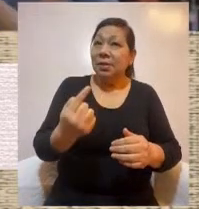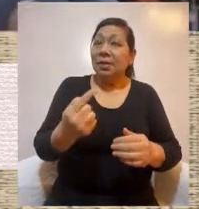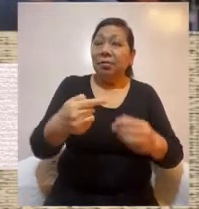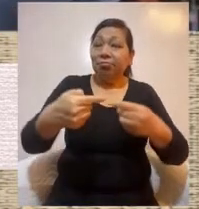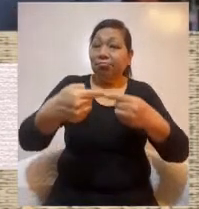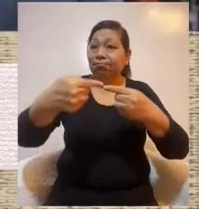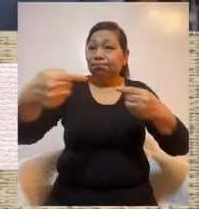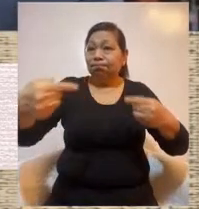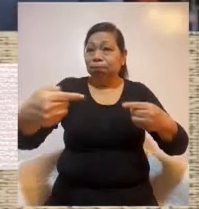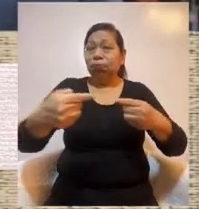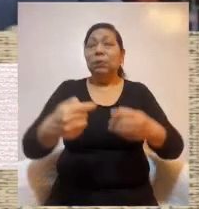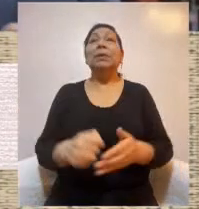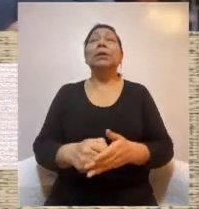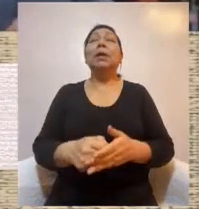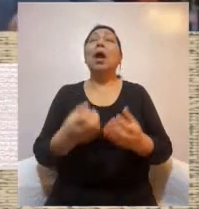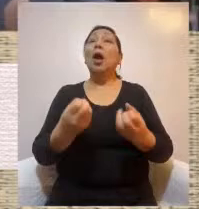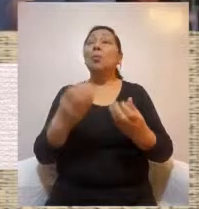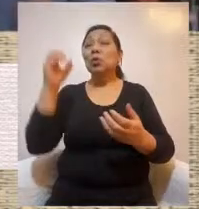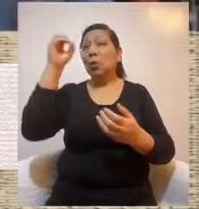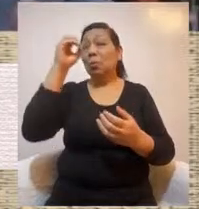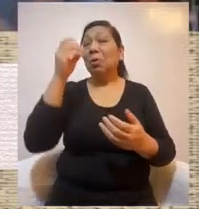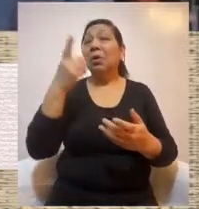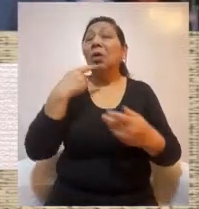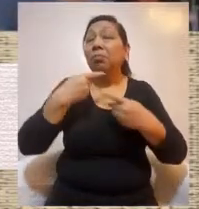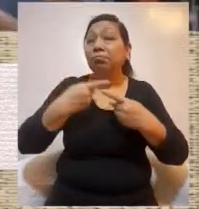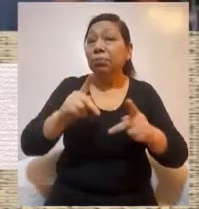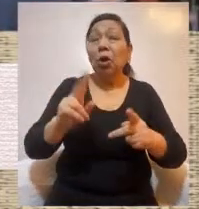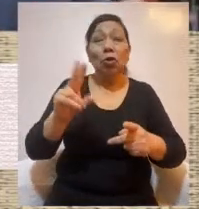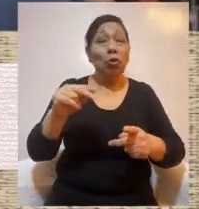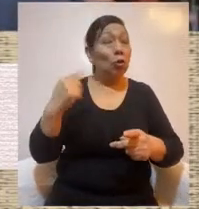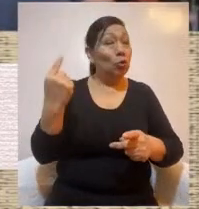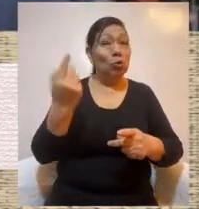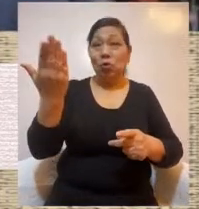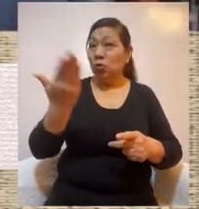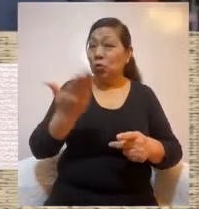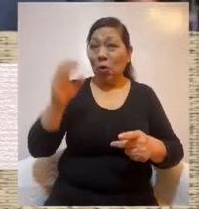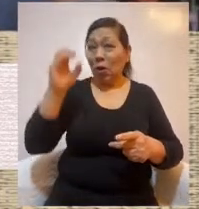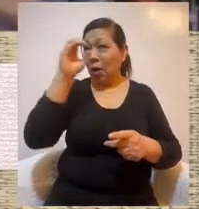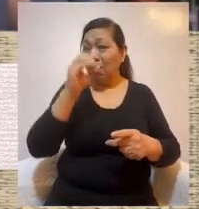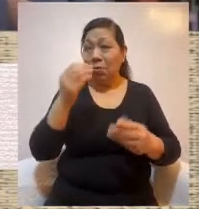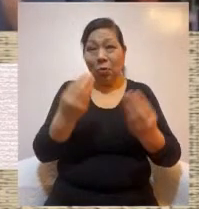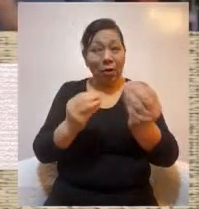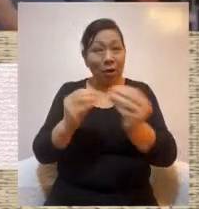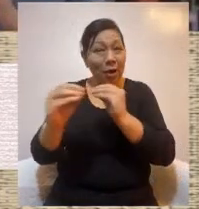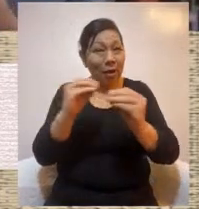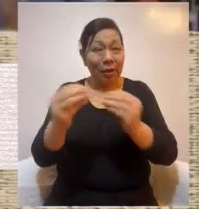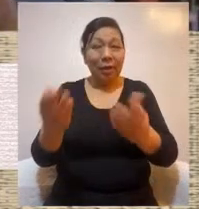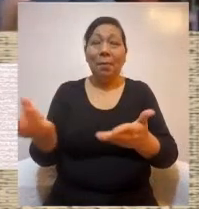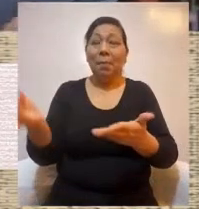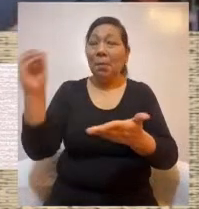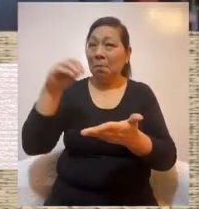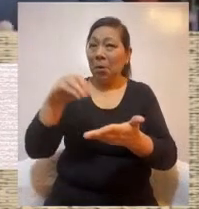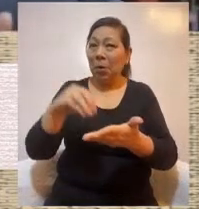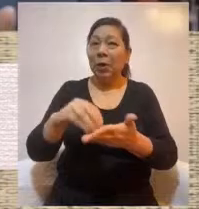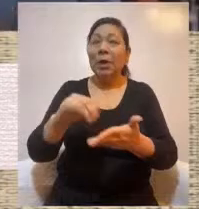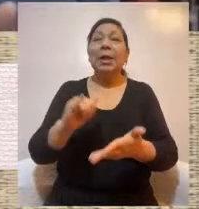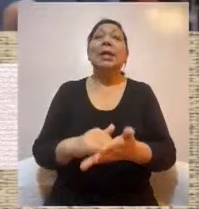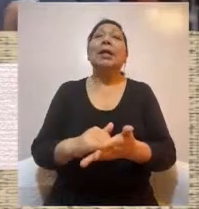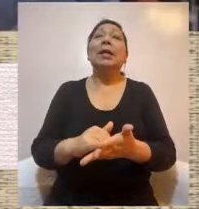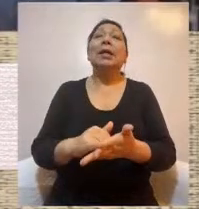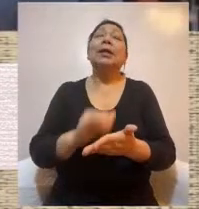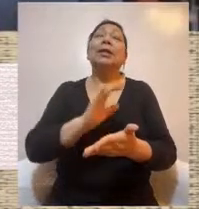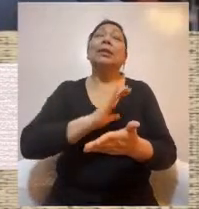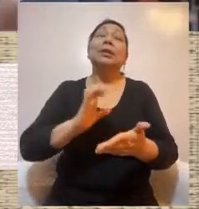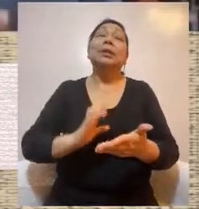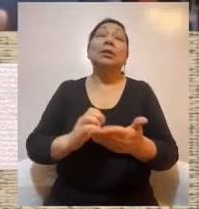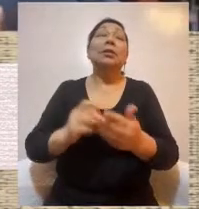se desvinculan del caso concreto, ¿no? En muchas oportunidades los pronunciamientos no solamente buscan reparar o reponer la